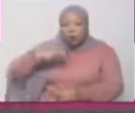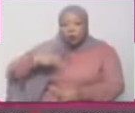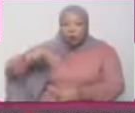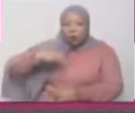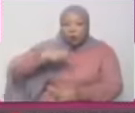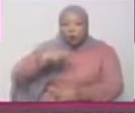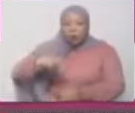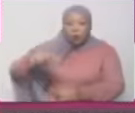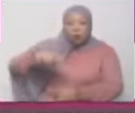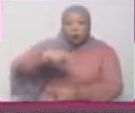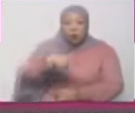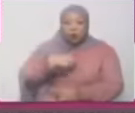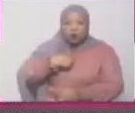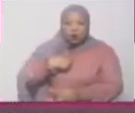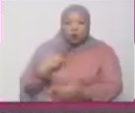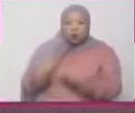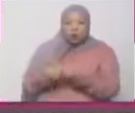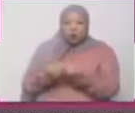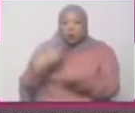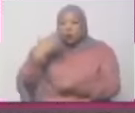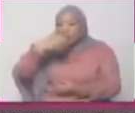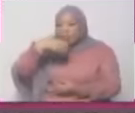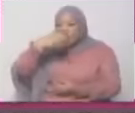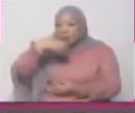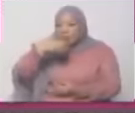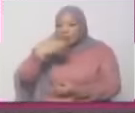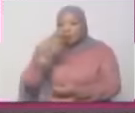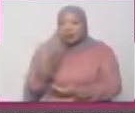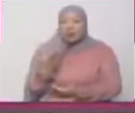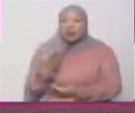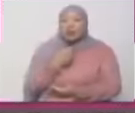loma para recoger unas mandarinas, le dije